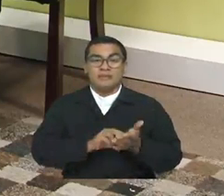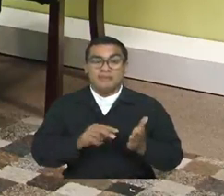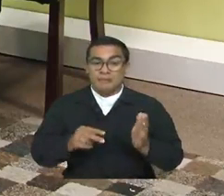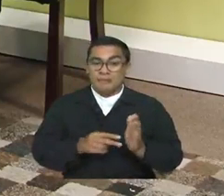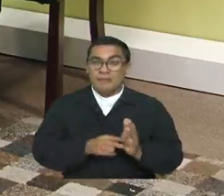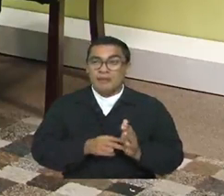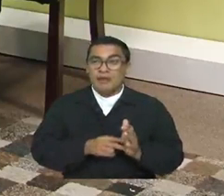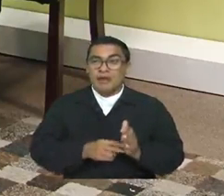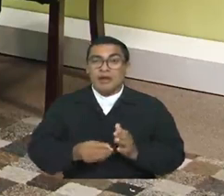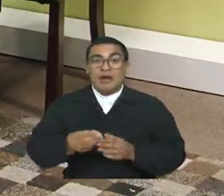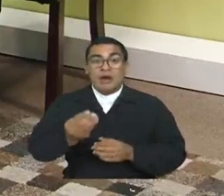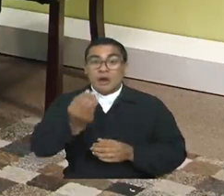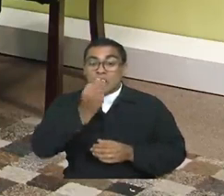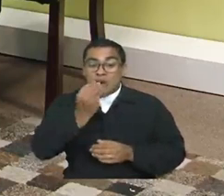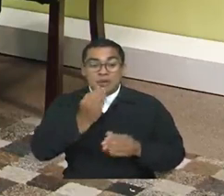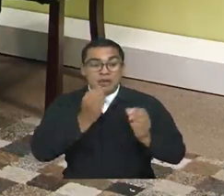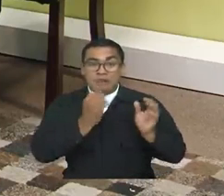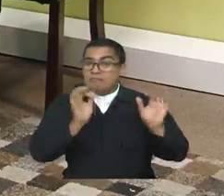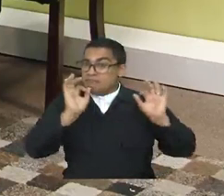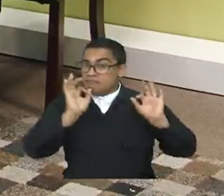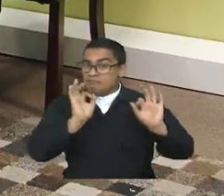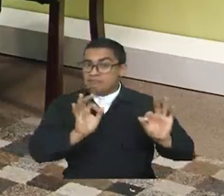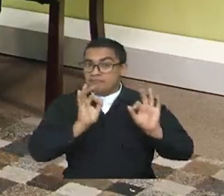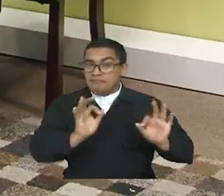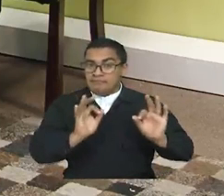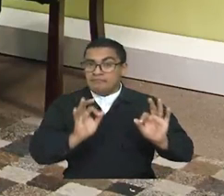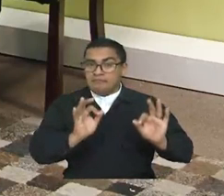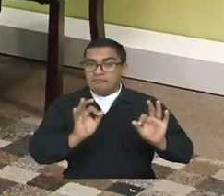decir, si yo me estoy alimentando muy bien,